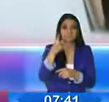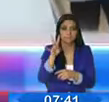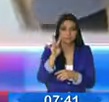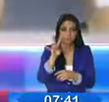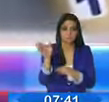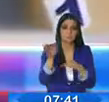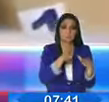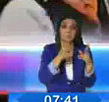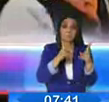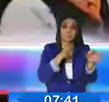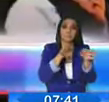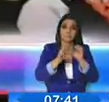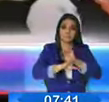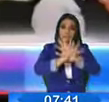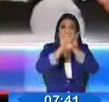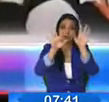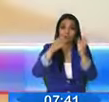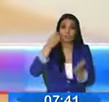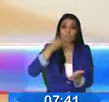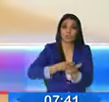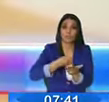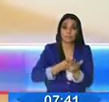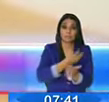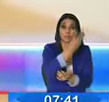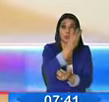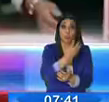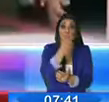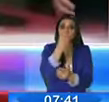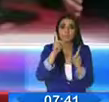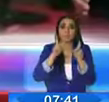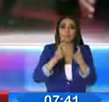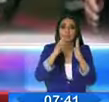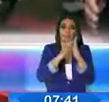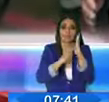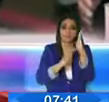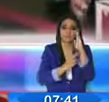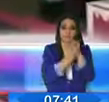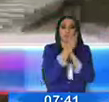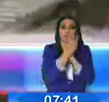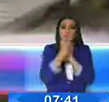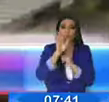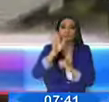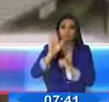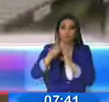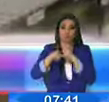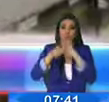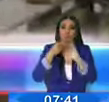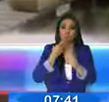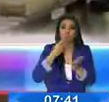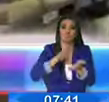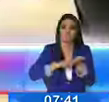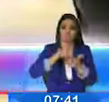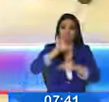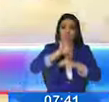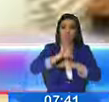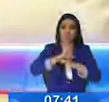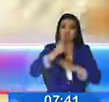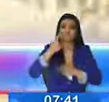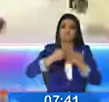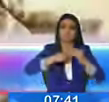se esclareció que todas las compras en línea deberán ser registradas en la página web de la entidad esto con el objetivo de evitar